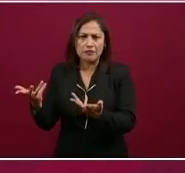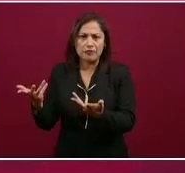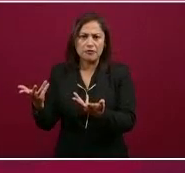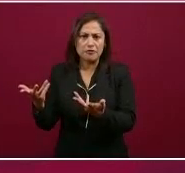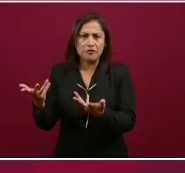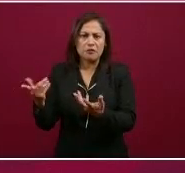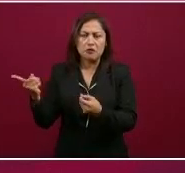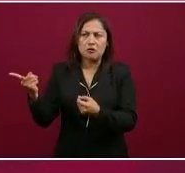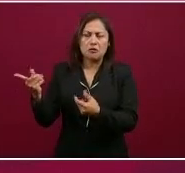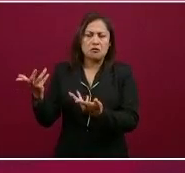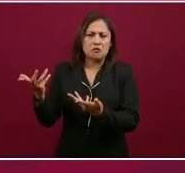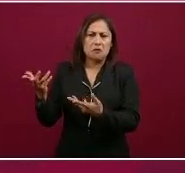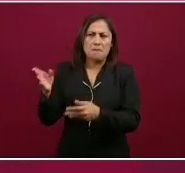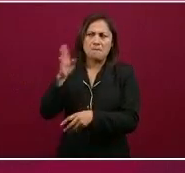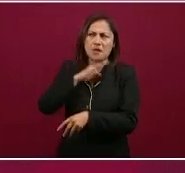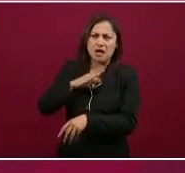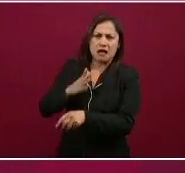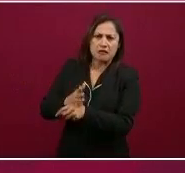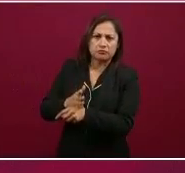cometer injusticias.